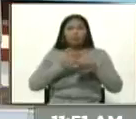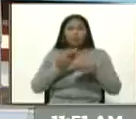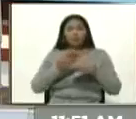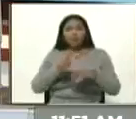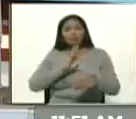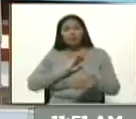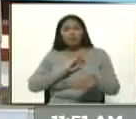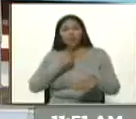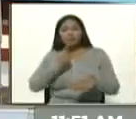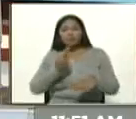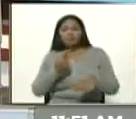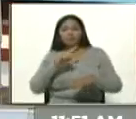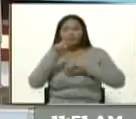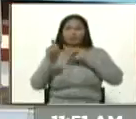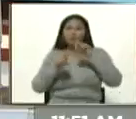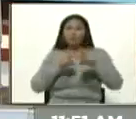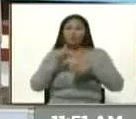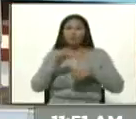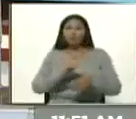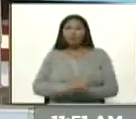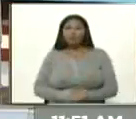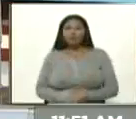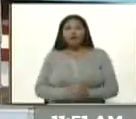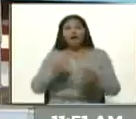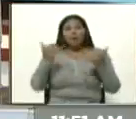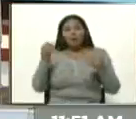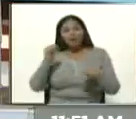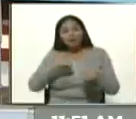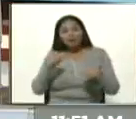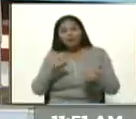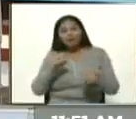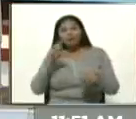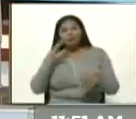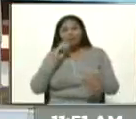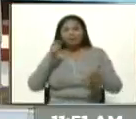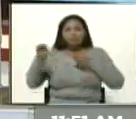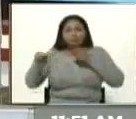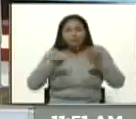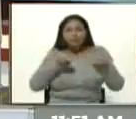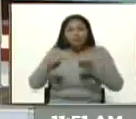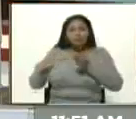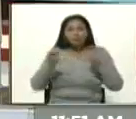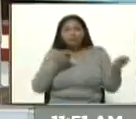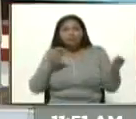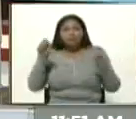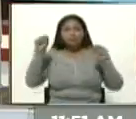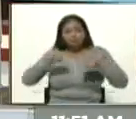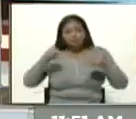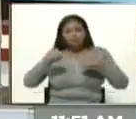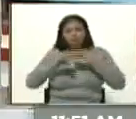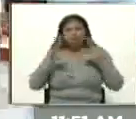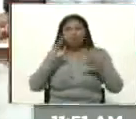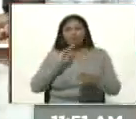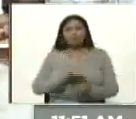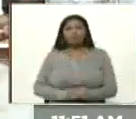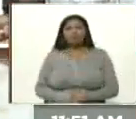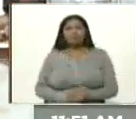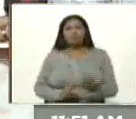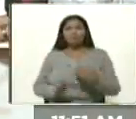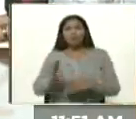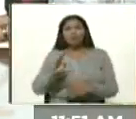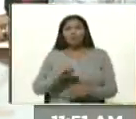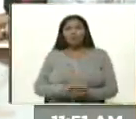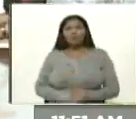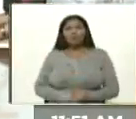Uno se pregunta, ¿cómo puede ser posible? Ahora sí, ahora venimos. Sí, ahora sí, ya, el capitán dijo, ya, ahora Ricardo, sí, ahora sí quiero venir al aire. Saludos. Ahora sí,